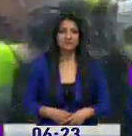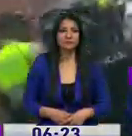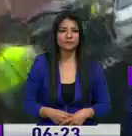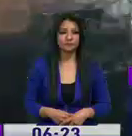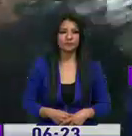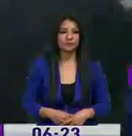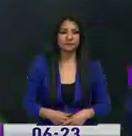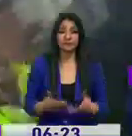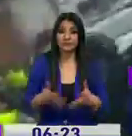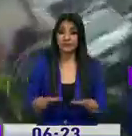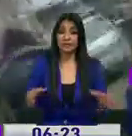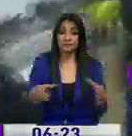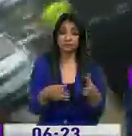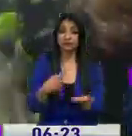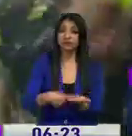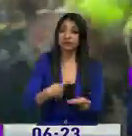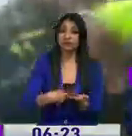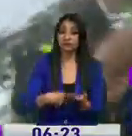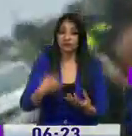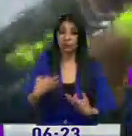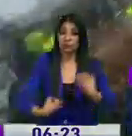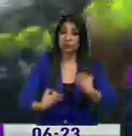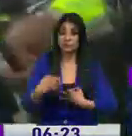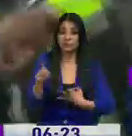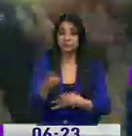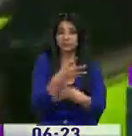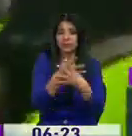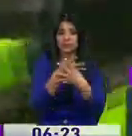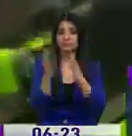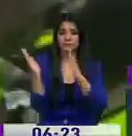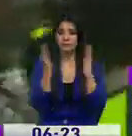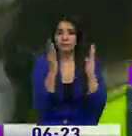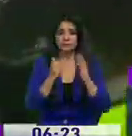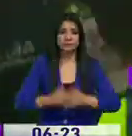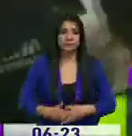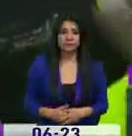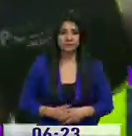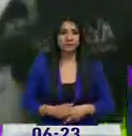luego de la audiencia el ciudadano quedó con prisión preventiva